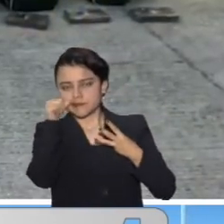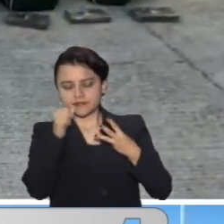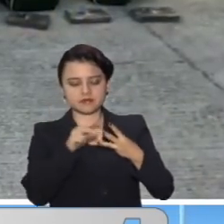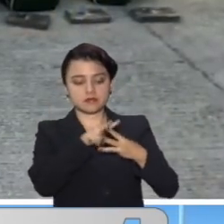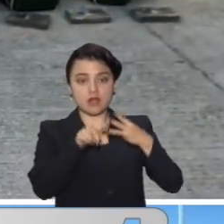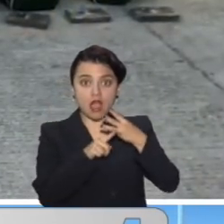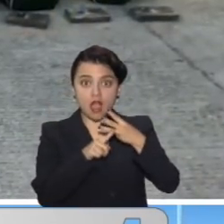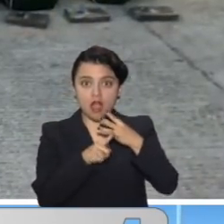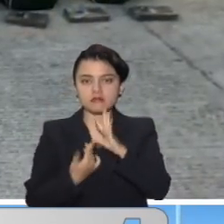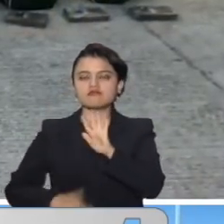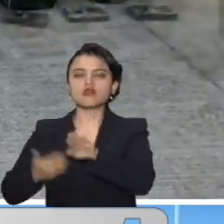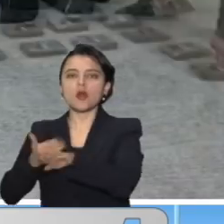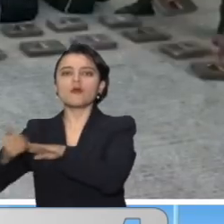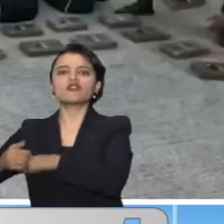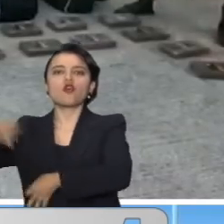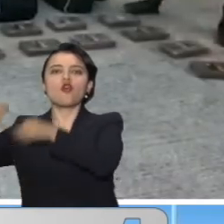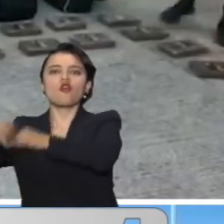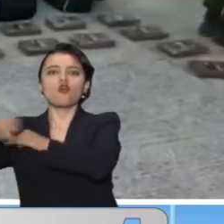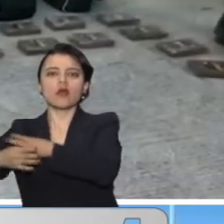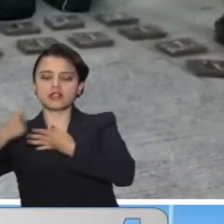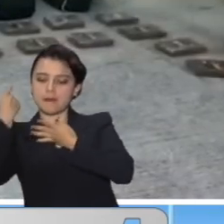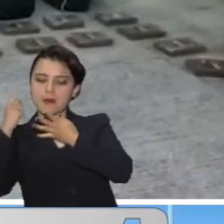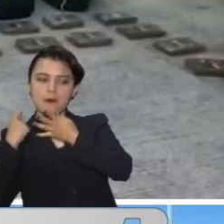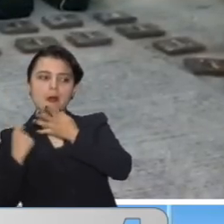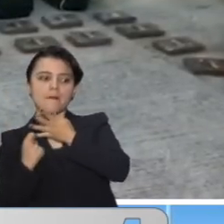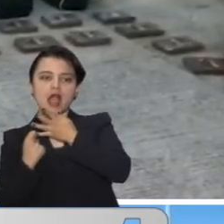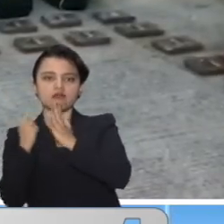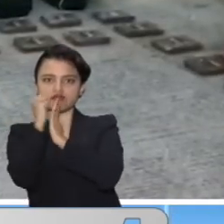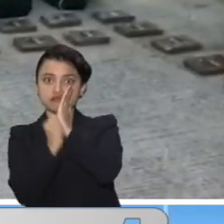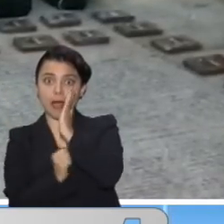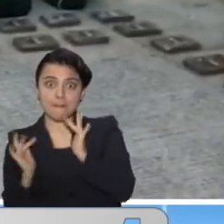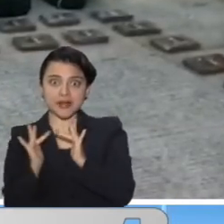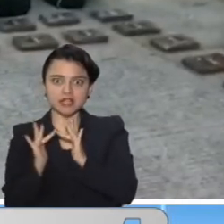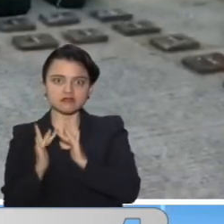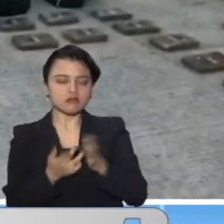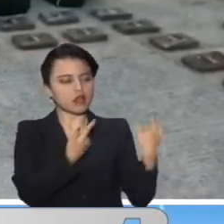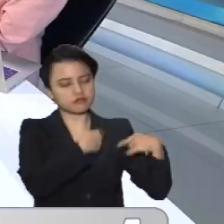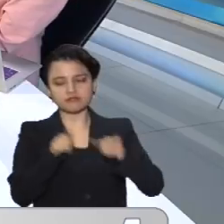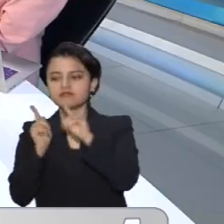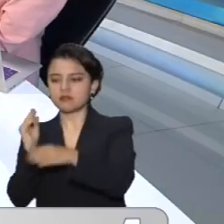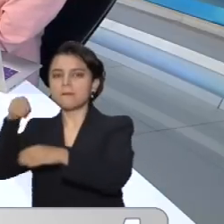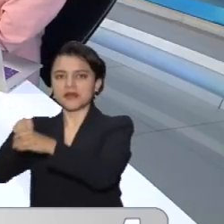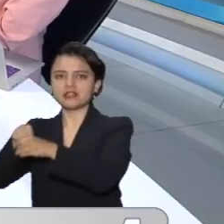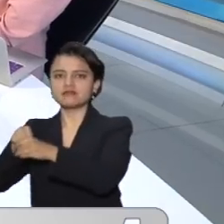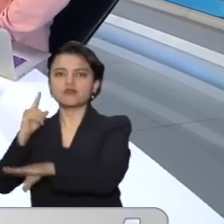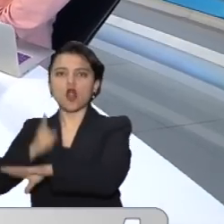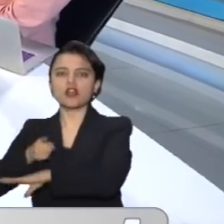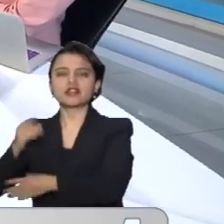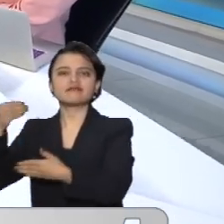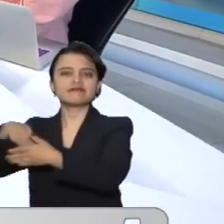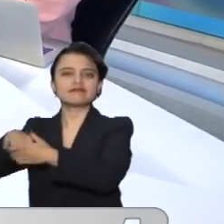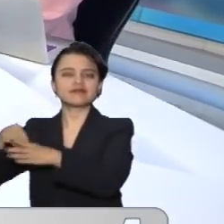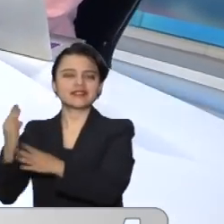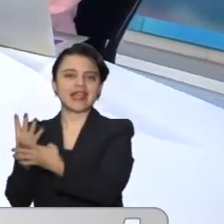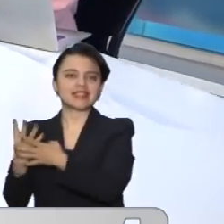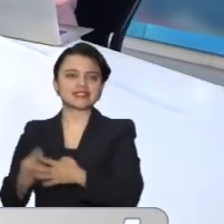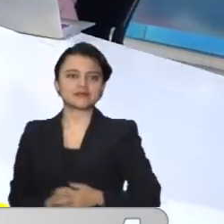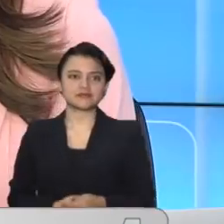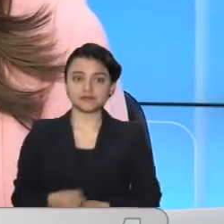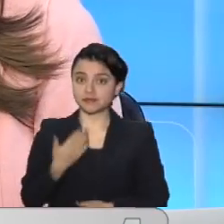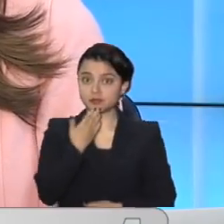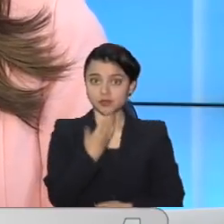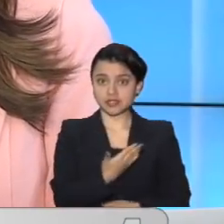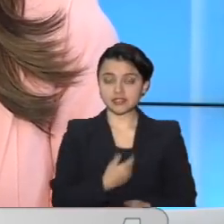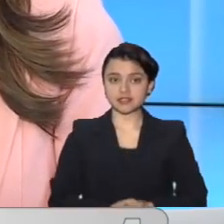de garantías los envió a la cárcel. Por ahora es toda la información. Más adelante, ampliación de esta noticia. Así es, Tatiana.